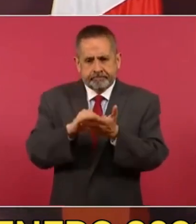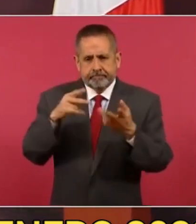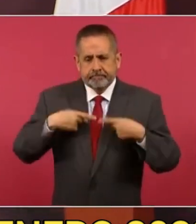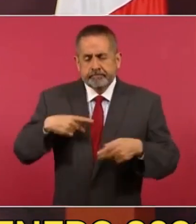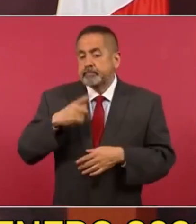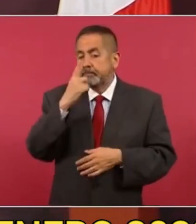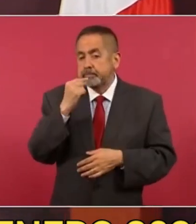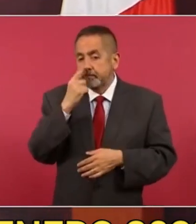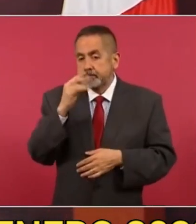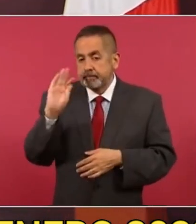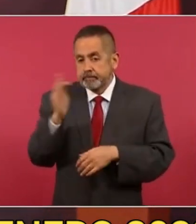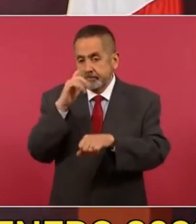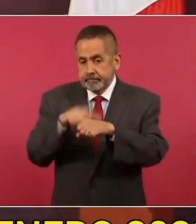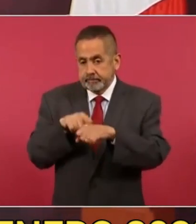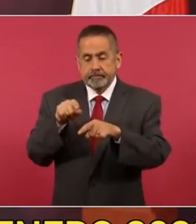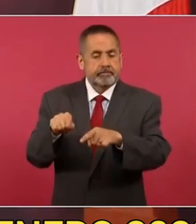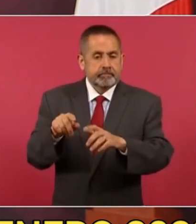Policía Federal.